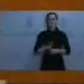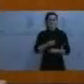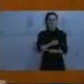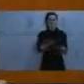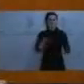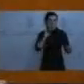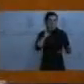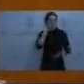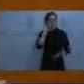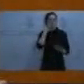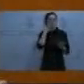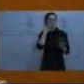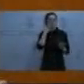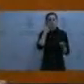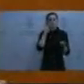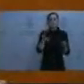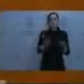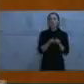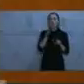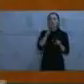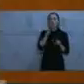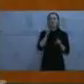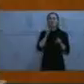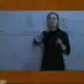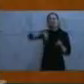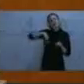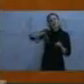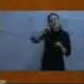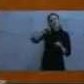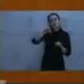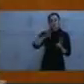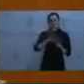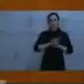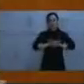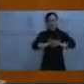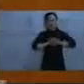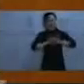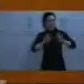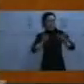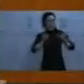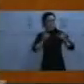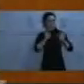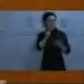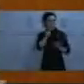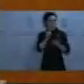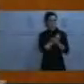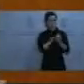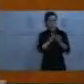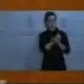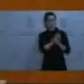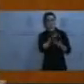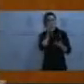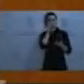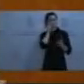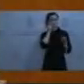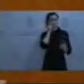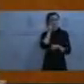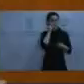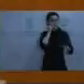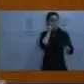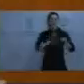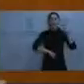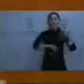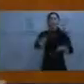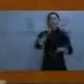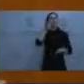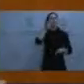solo tienen en cuenta los milímetros. Ahora solo es el milímetro, hacen la prueba diagnóstica y en función de que sea el grosor de la